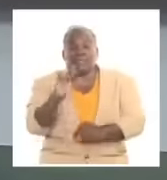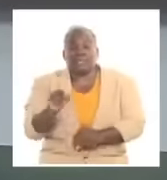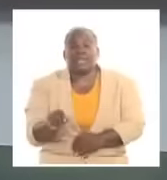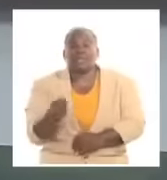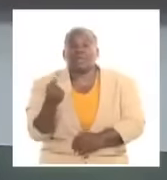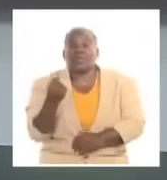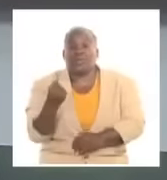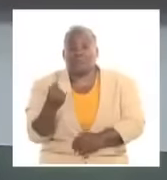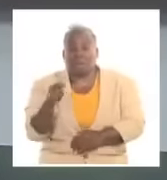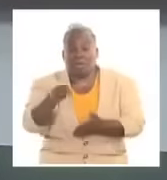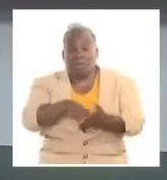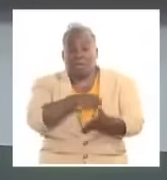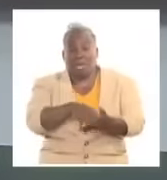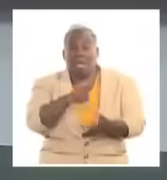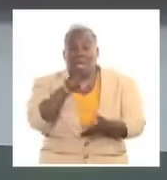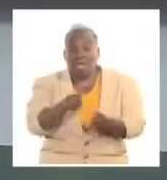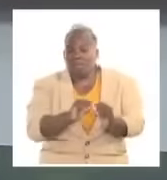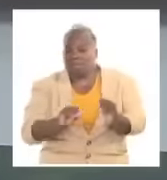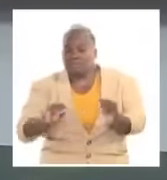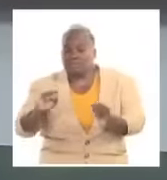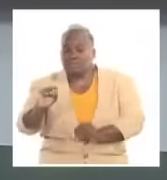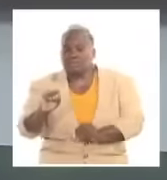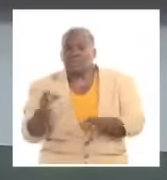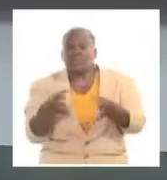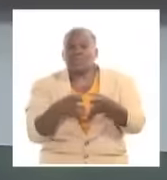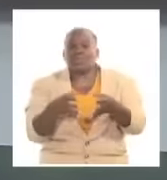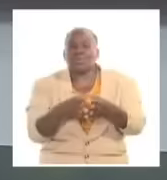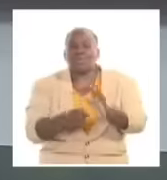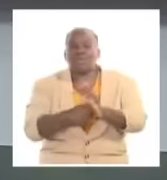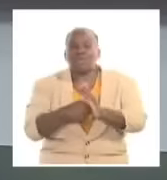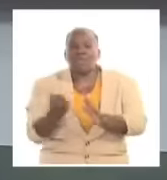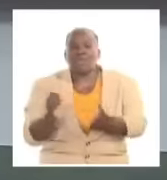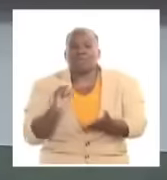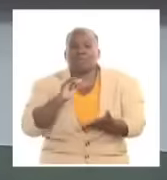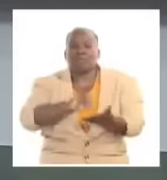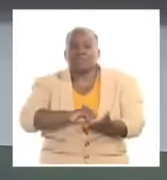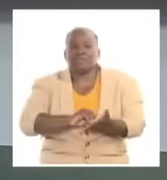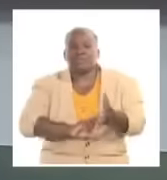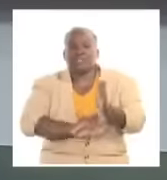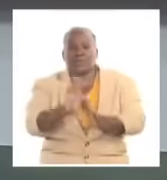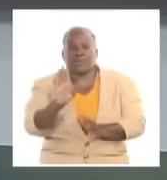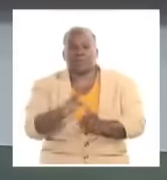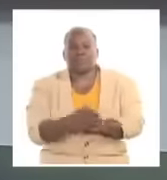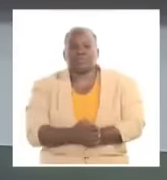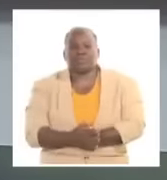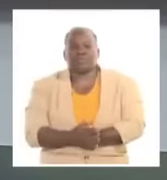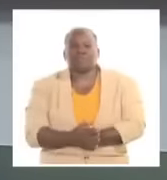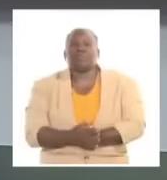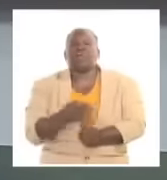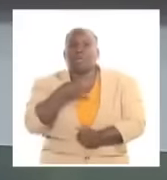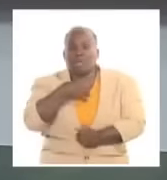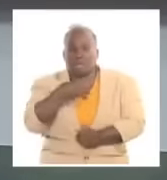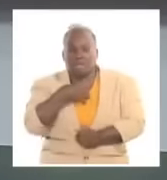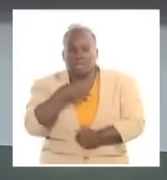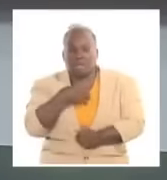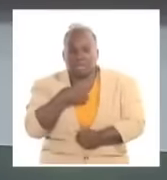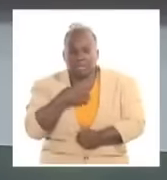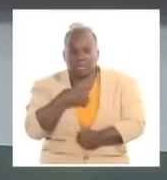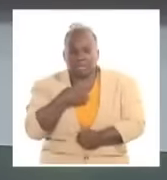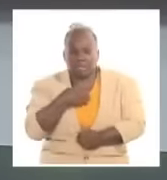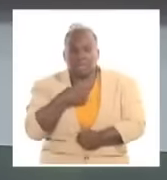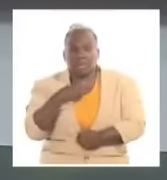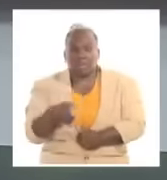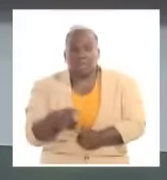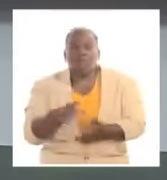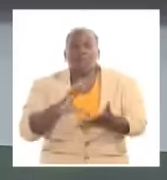Planificación, desde donde pasó a laborar en la Comisión Permanente de Implementación y Desarrollo. Ha recibido varios posgrados, entre ellos de sistemas